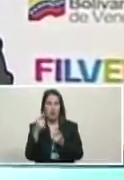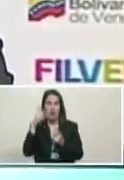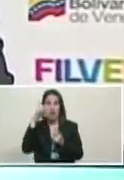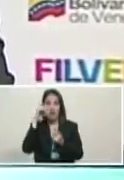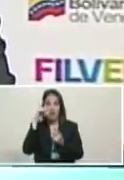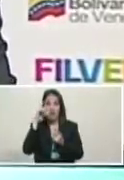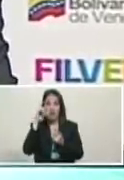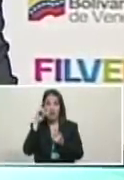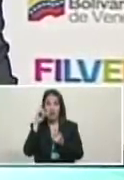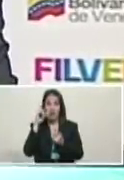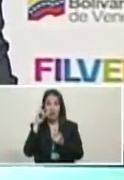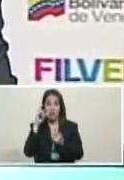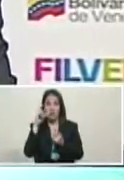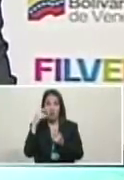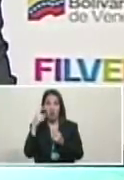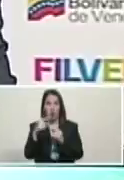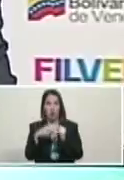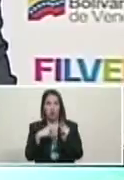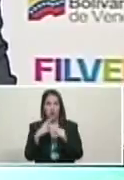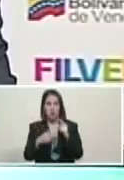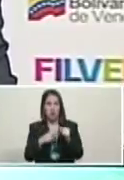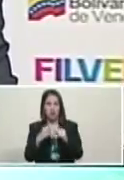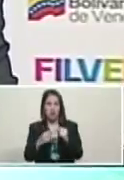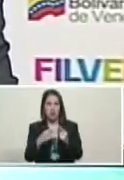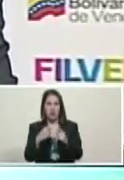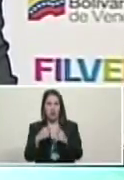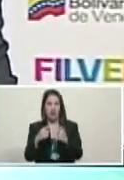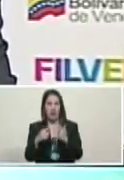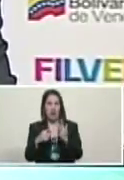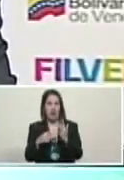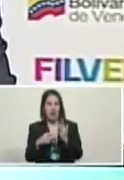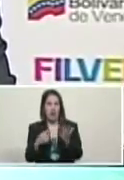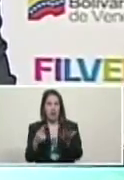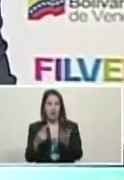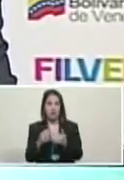Instagram, Twitter, Periscope, YouTube.